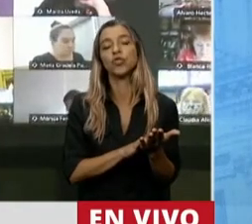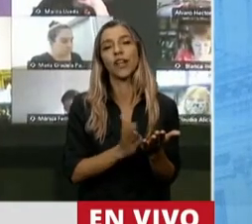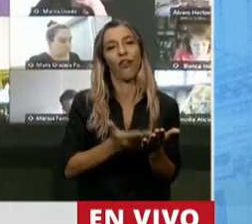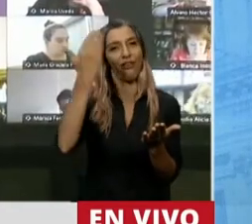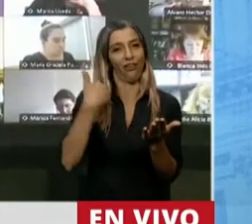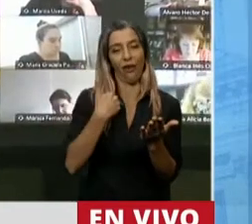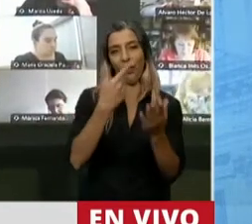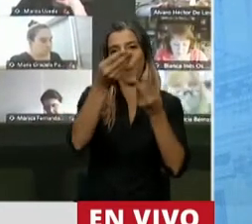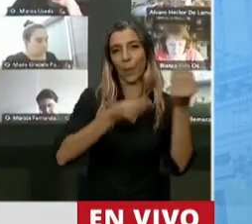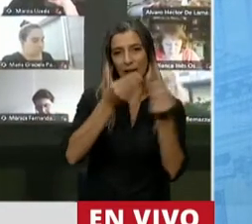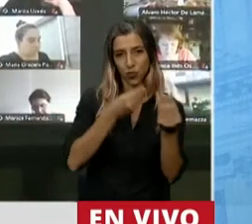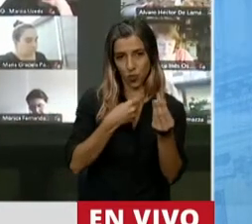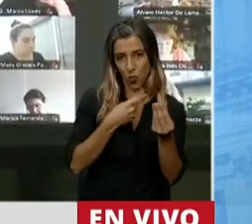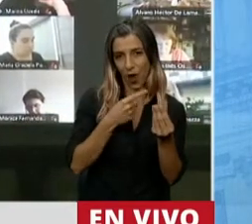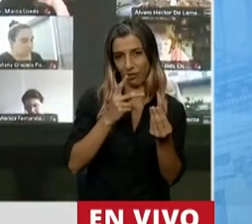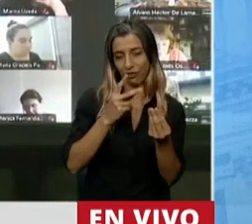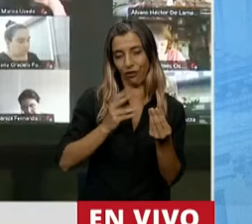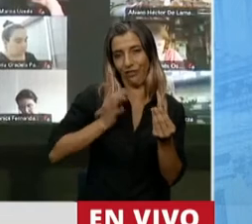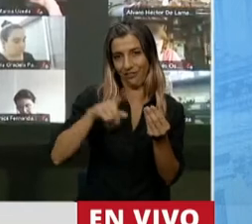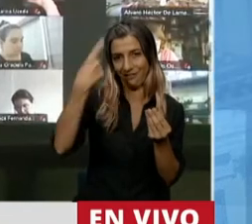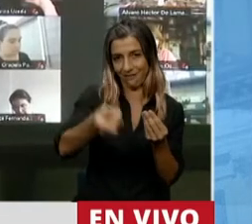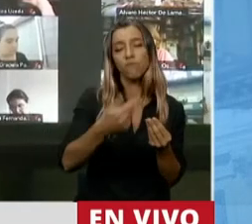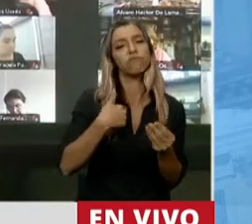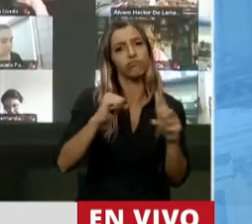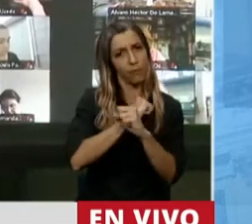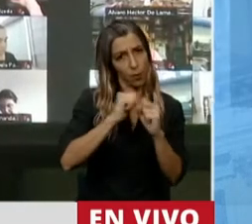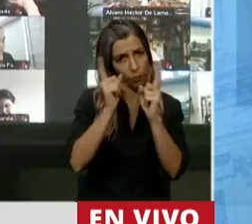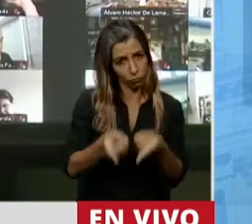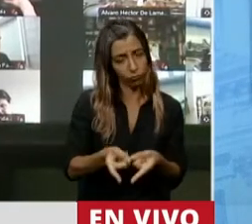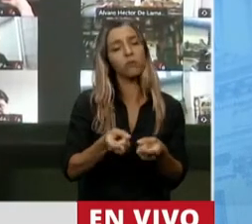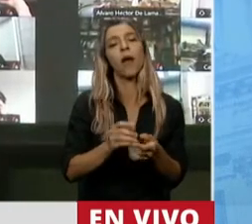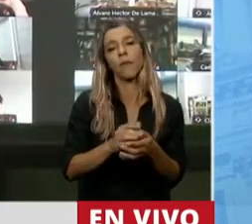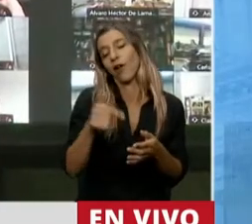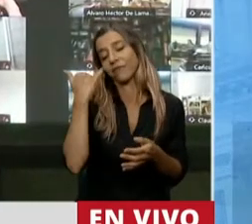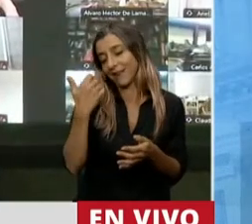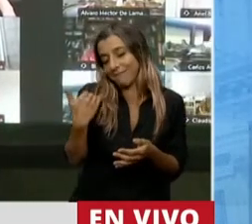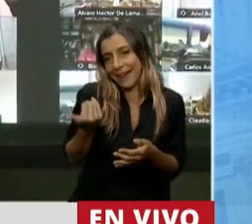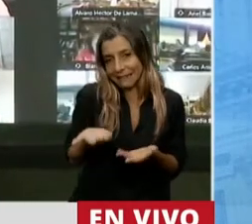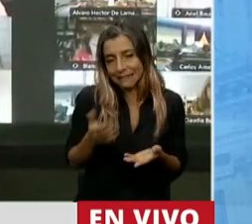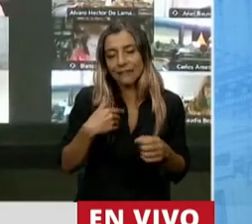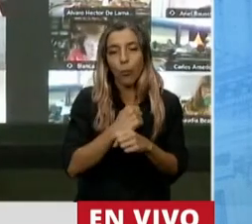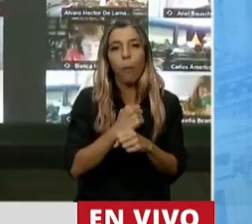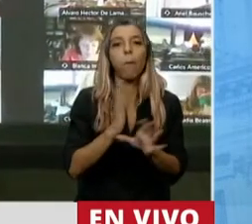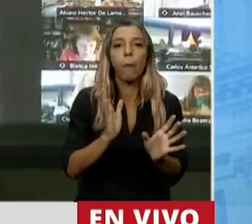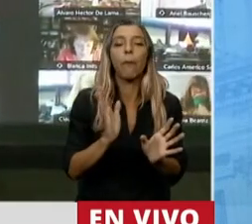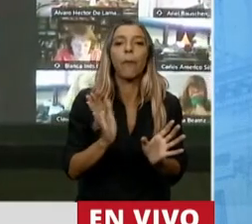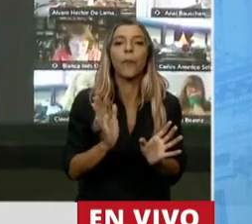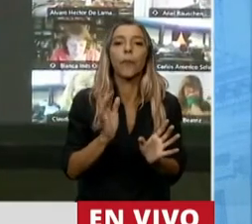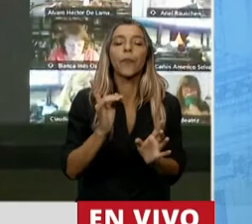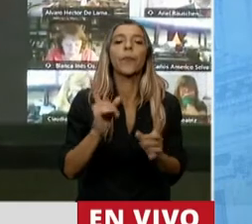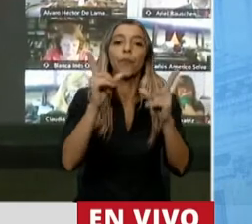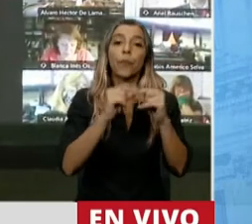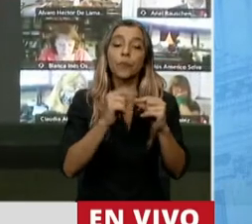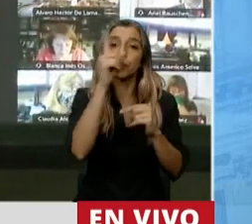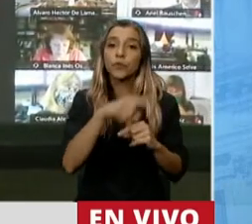2021 que aprobamos hace poquito, también aprobamos, dimos media sanción, bueno, ahora se aprobó, el artículo